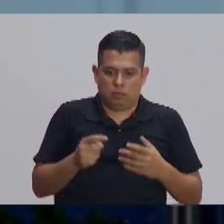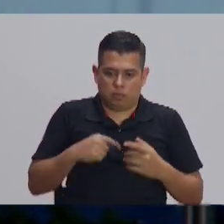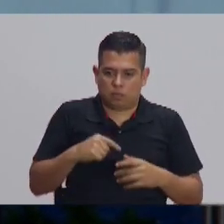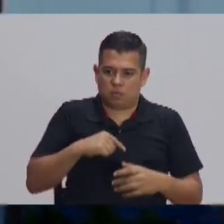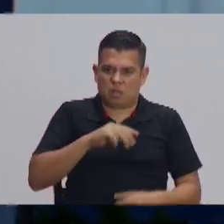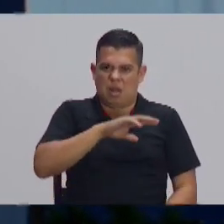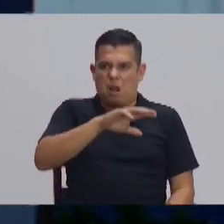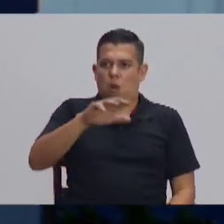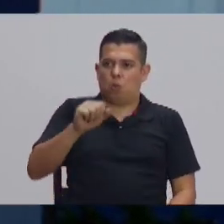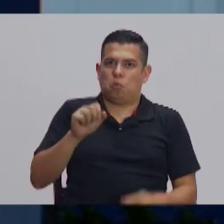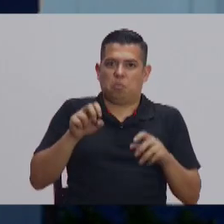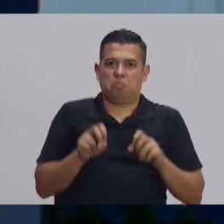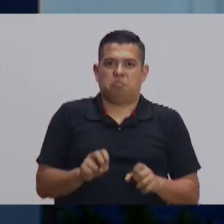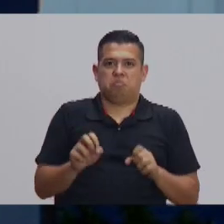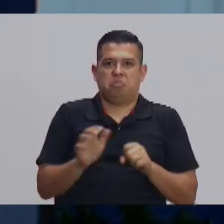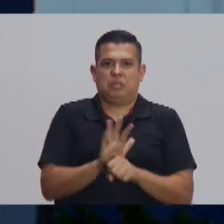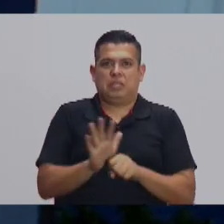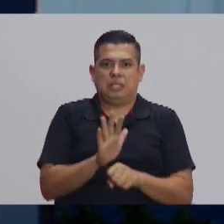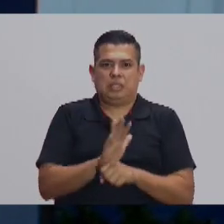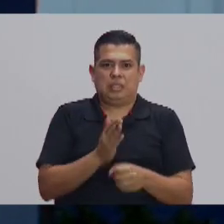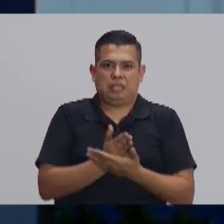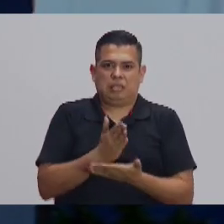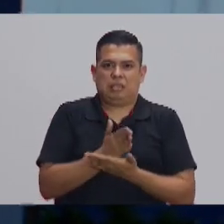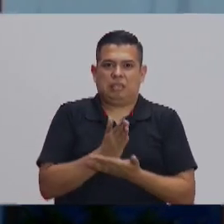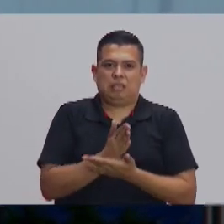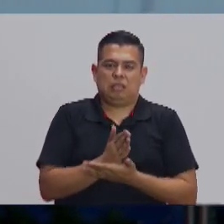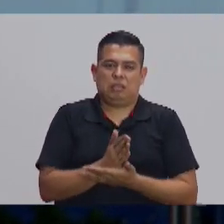dueño de la siguen donde está sentado